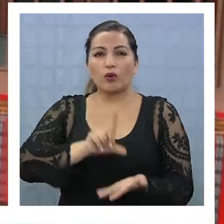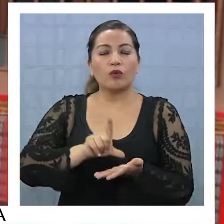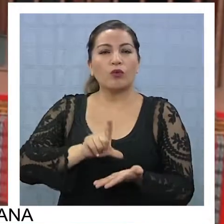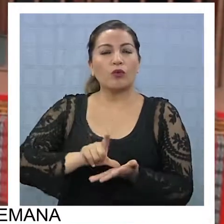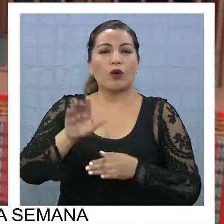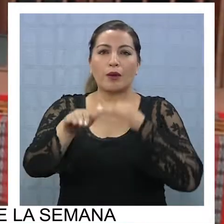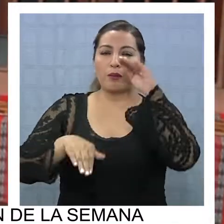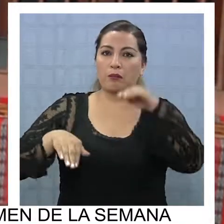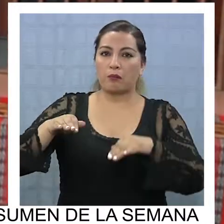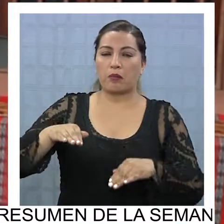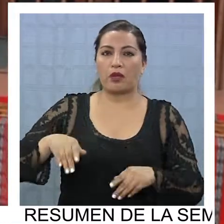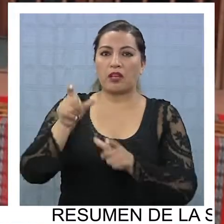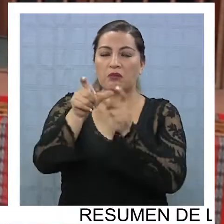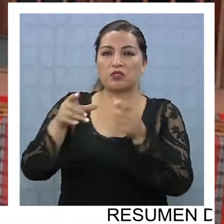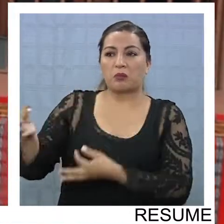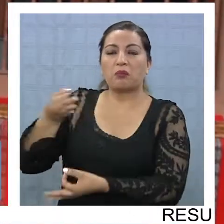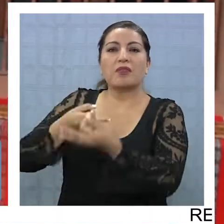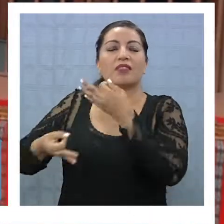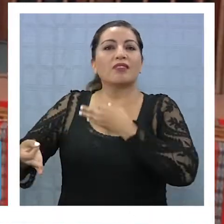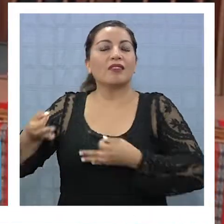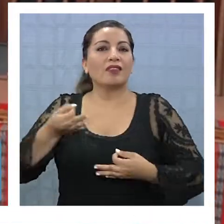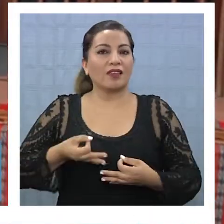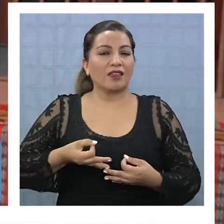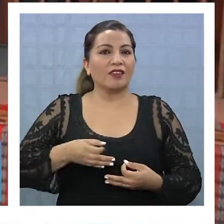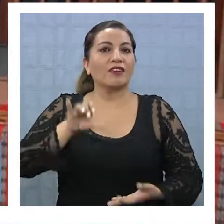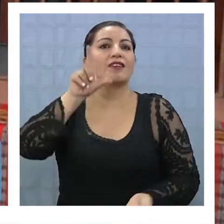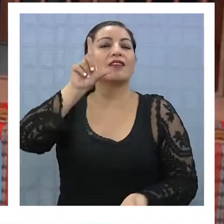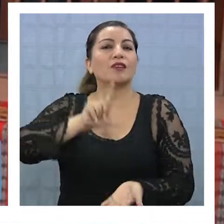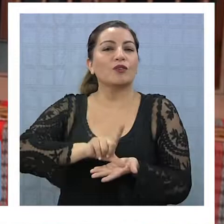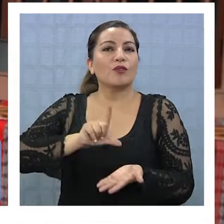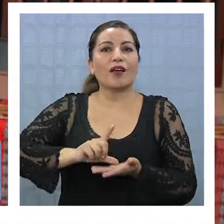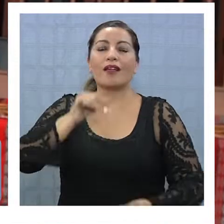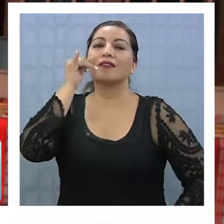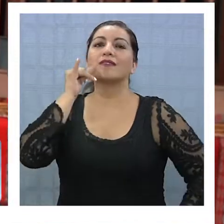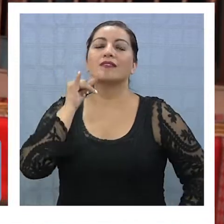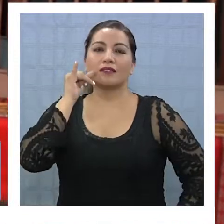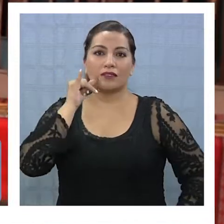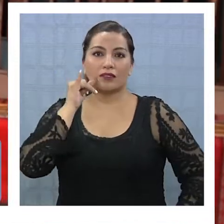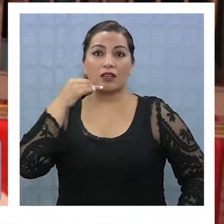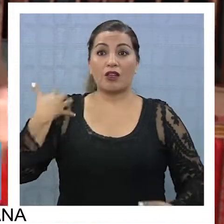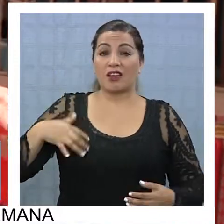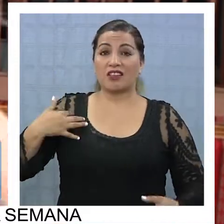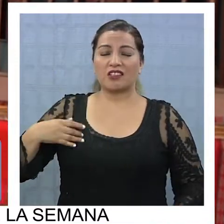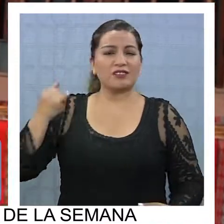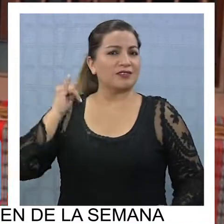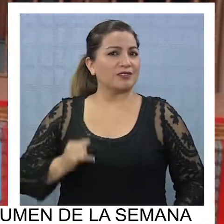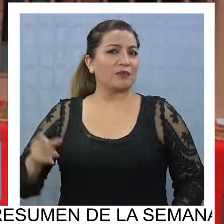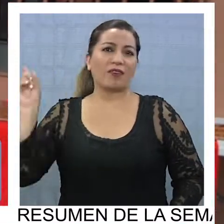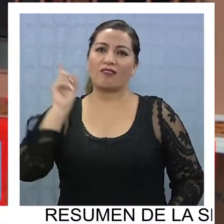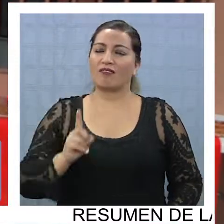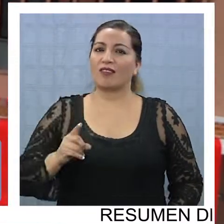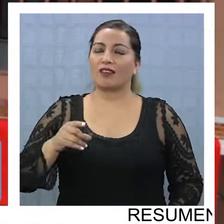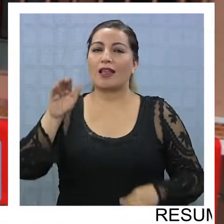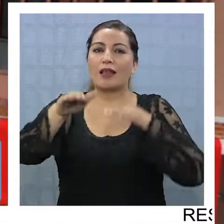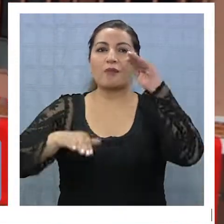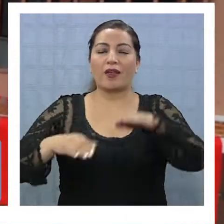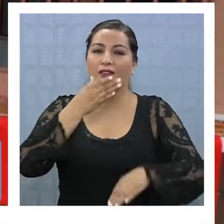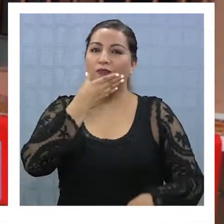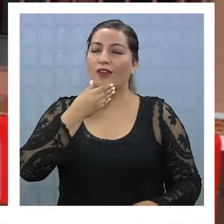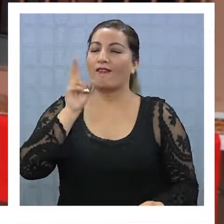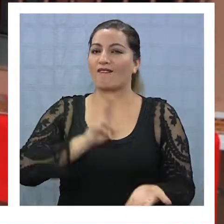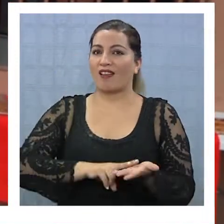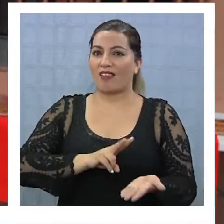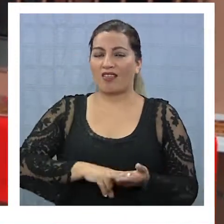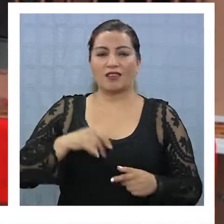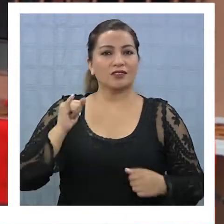Buscábamos un lugar con mar y nos recomendaron este lugar turístico desde Argentina. Nos dijeron que era muy visitado por los argentinos y que tenía muy lindas